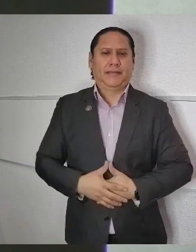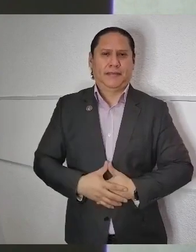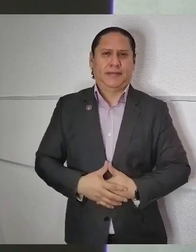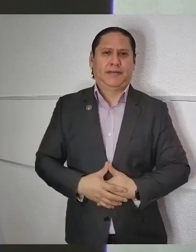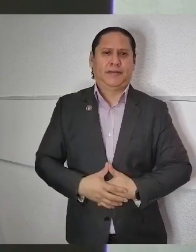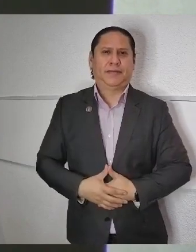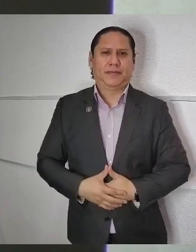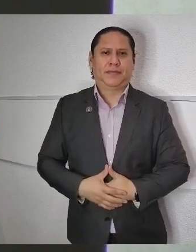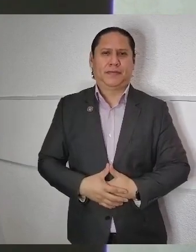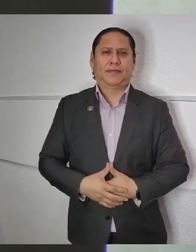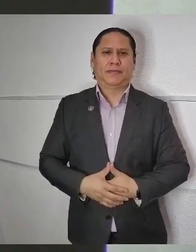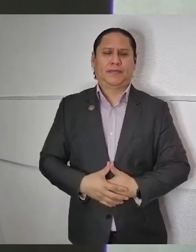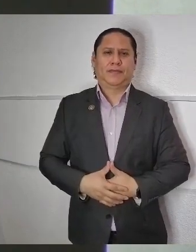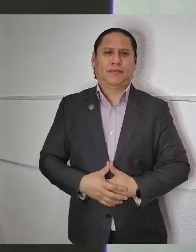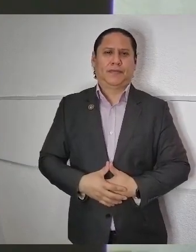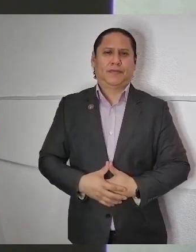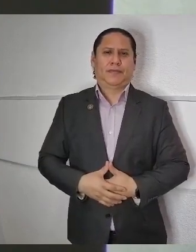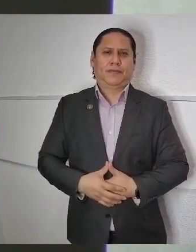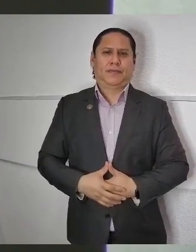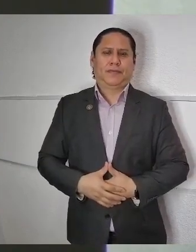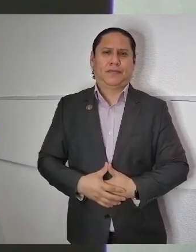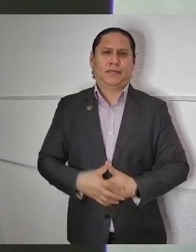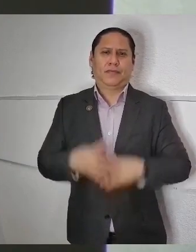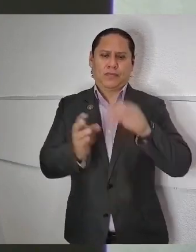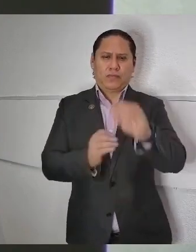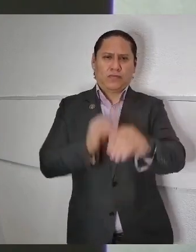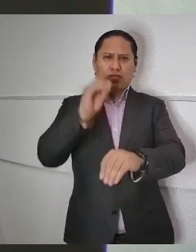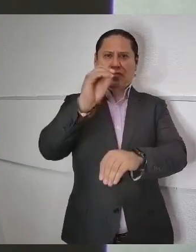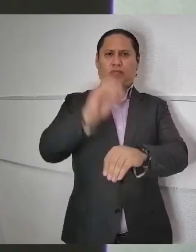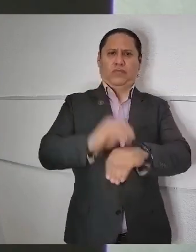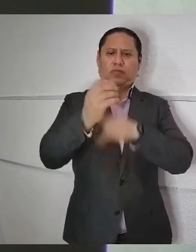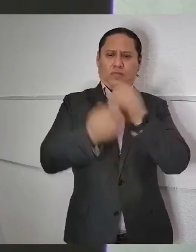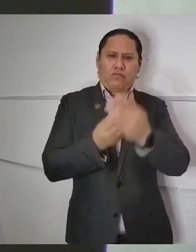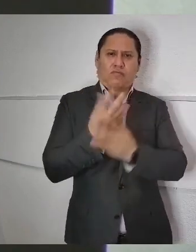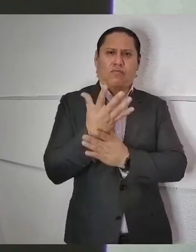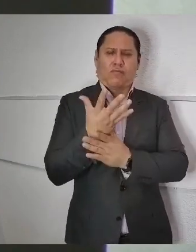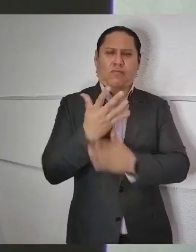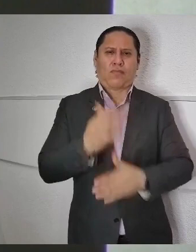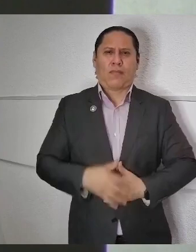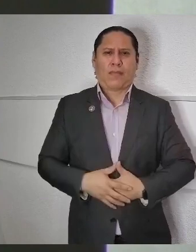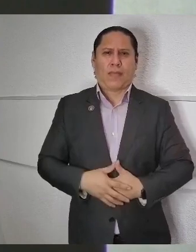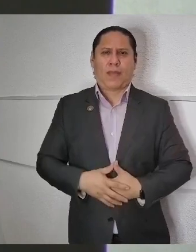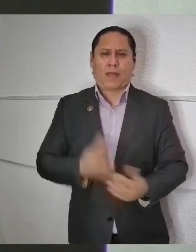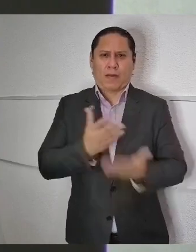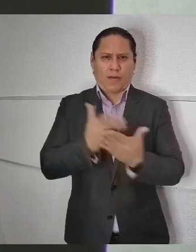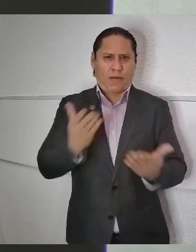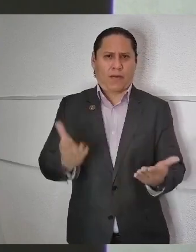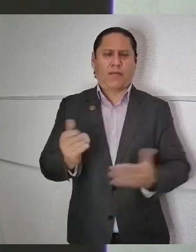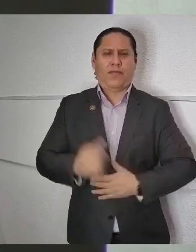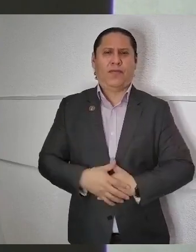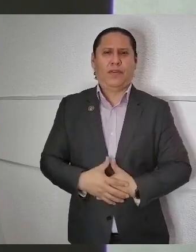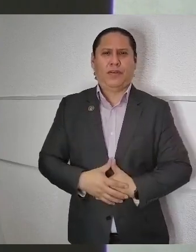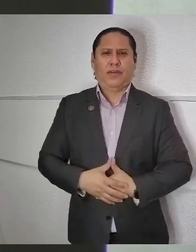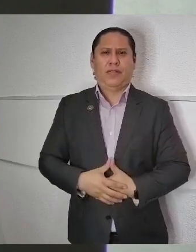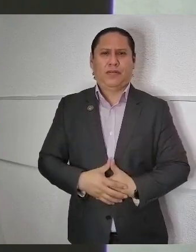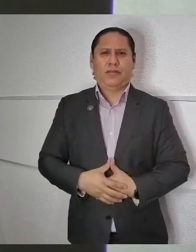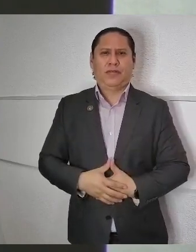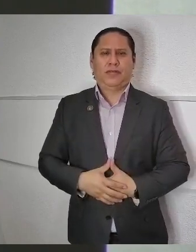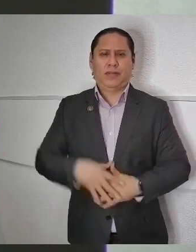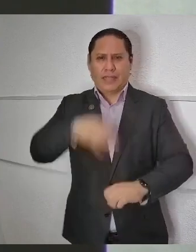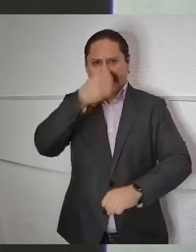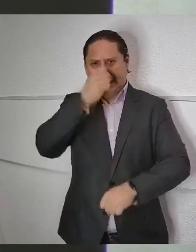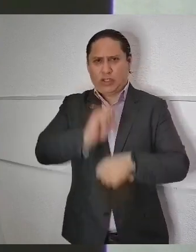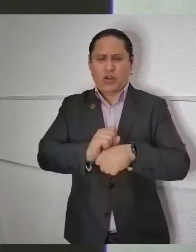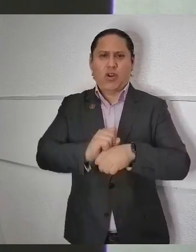Se implementan innovaciones como que ahora es la Secretaría